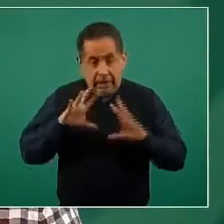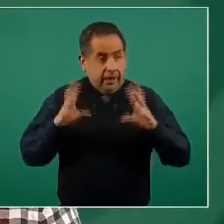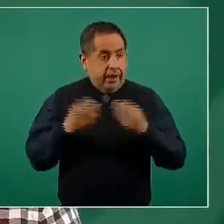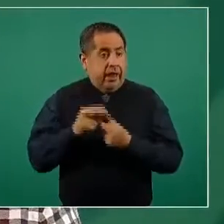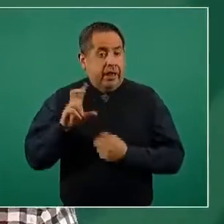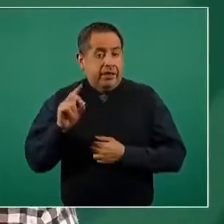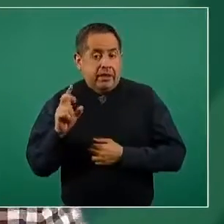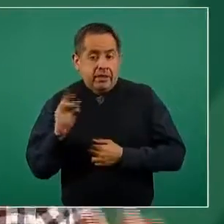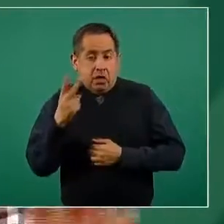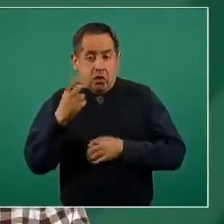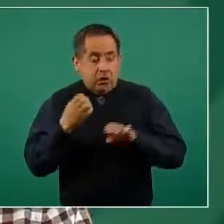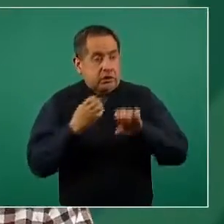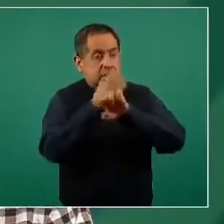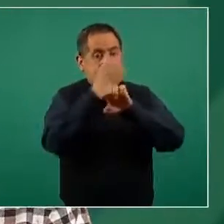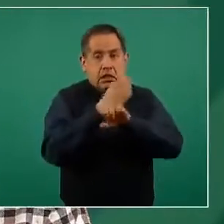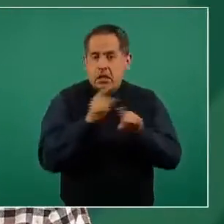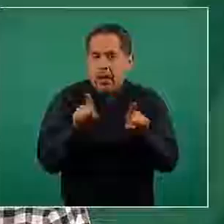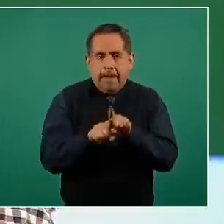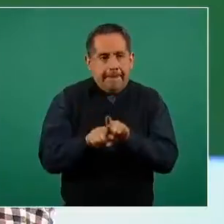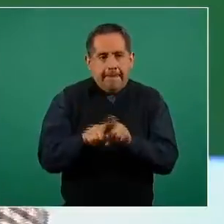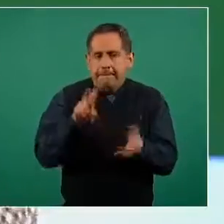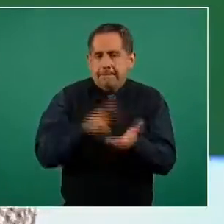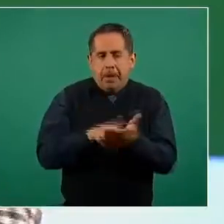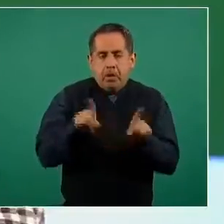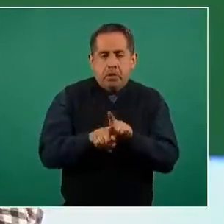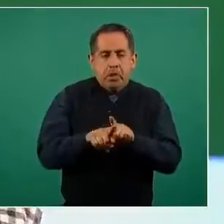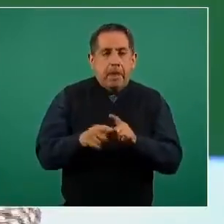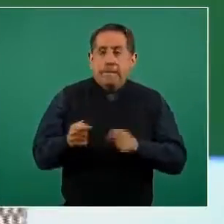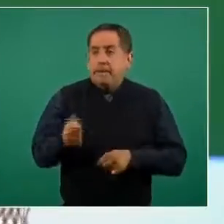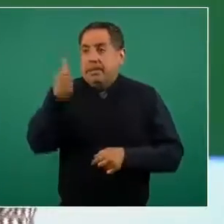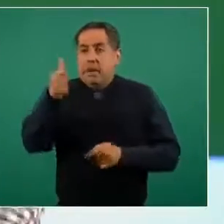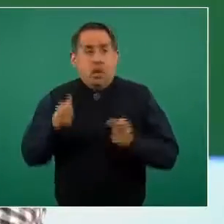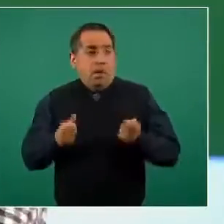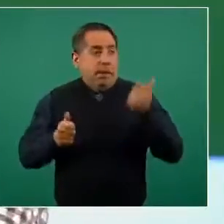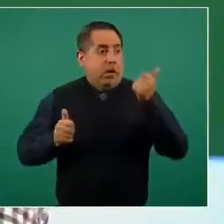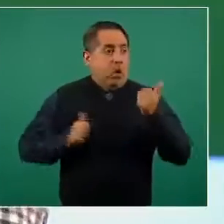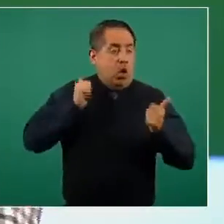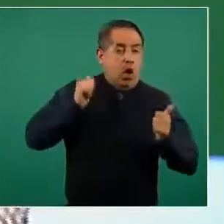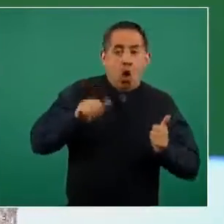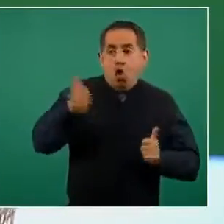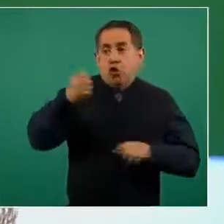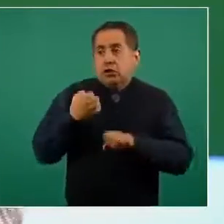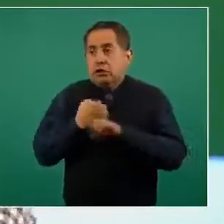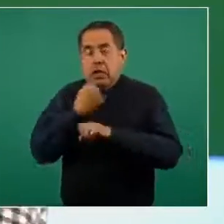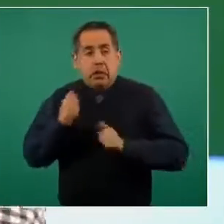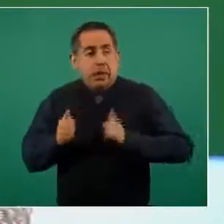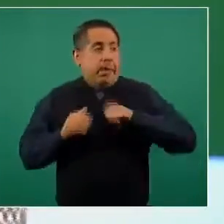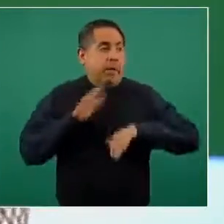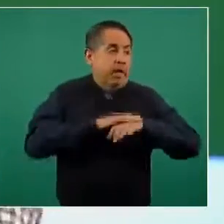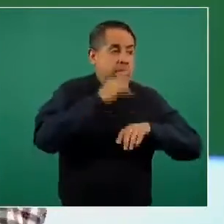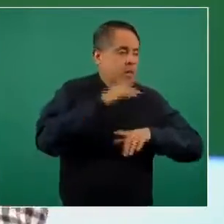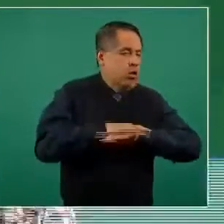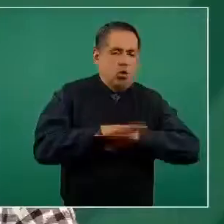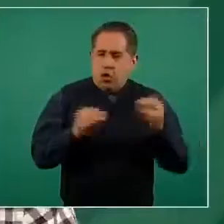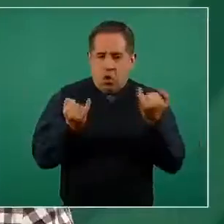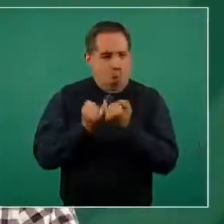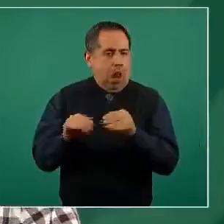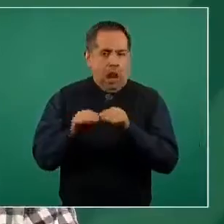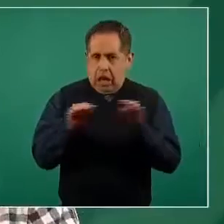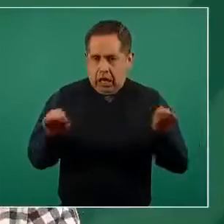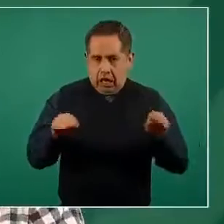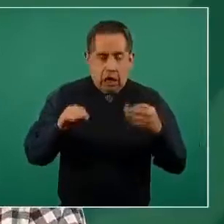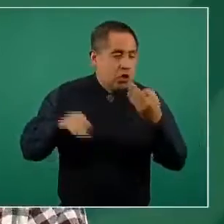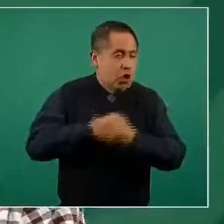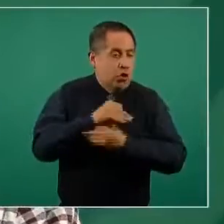entidades federativas tienen la misma prioridad. No hay distingo, no hay que un estado es mejor que el otro o va mejor que el otro, no.